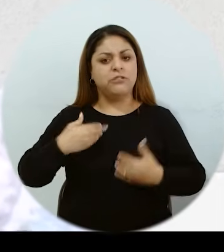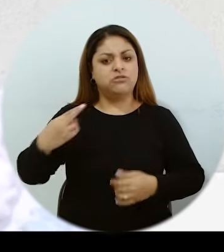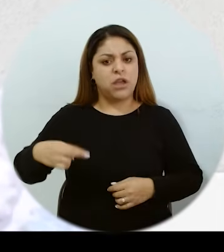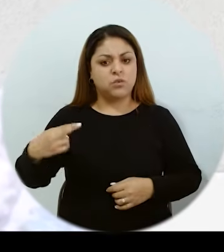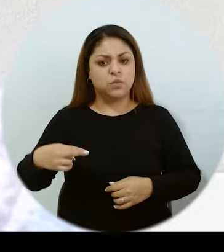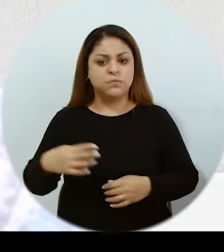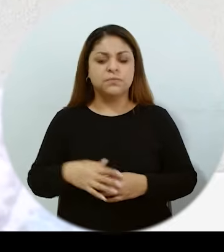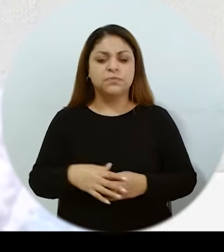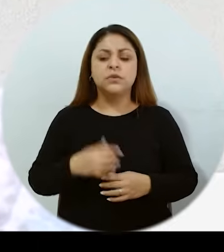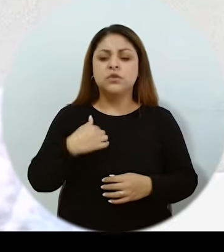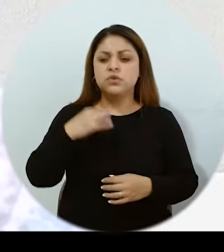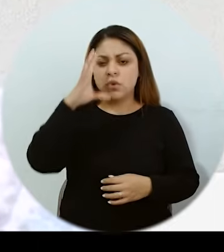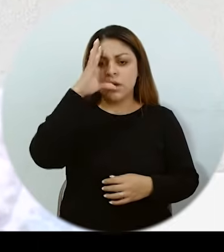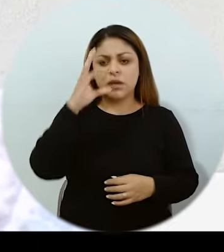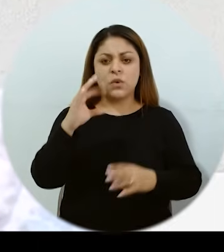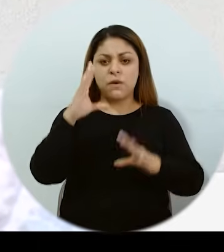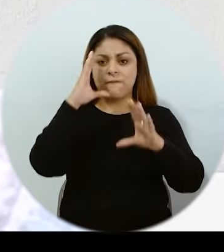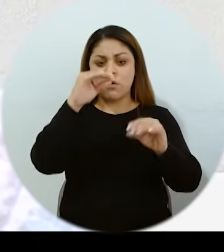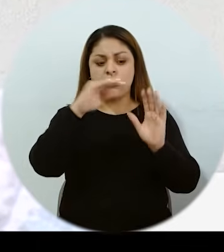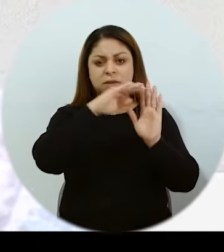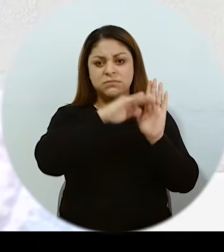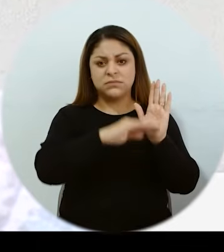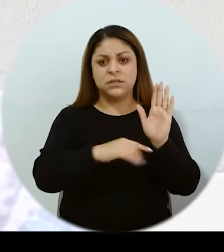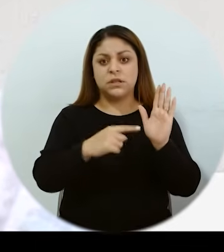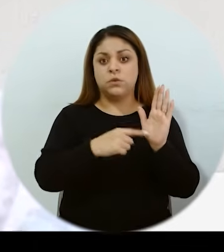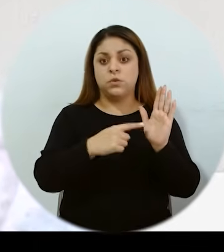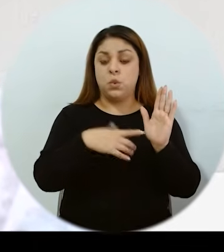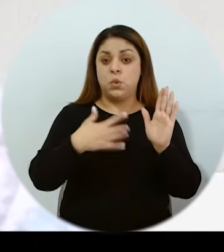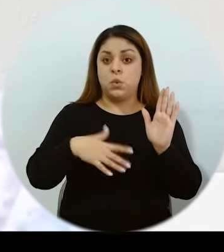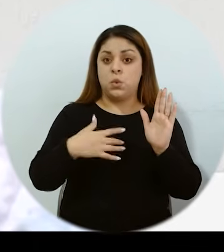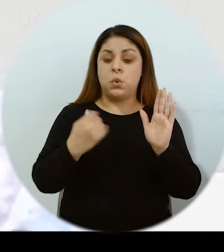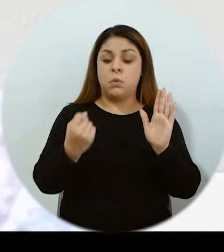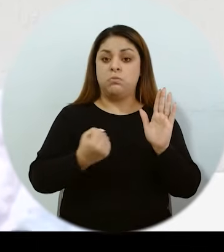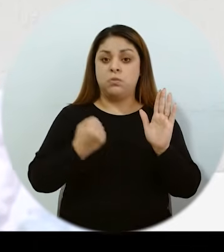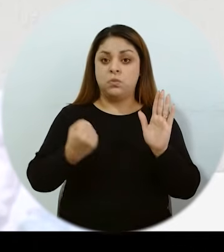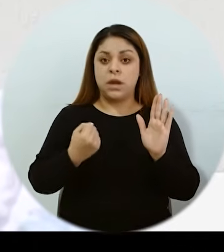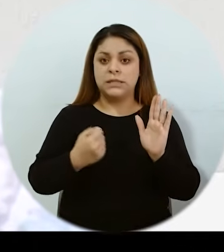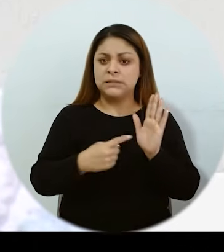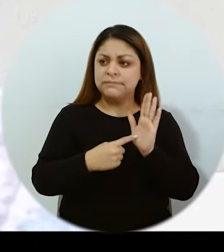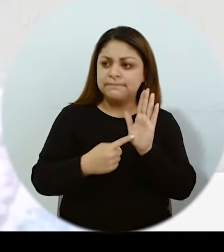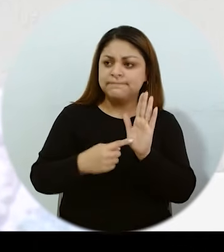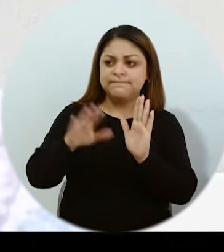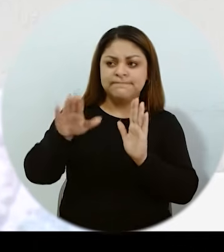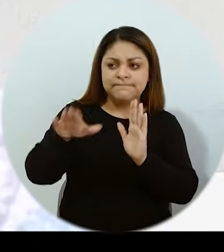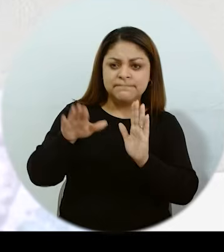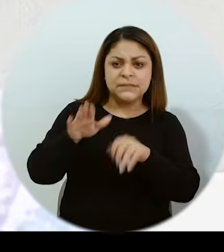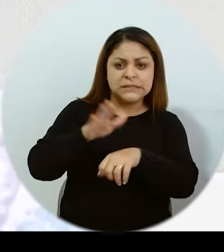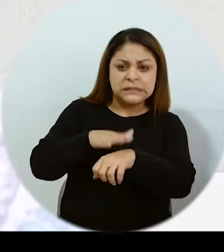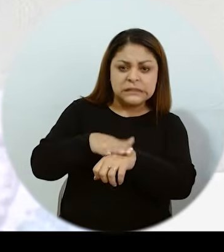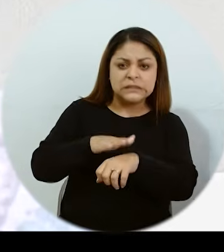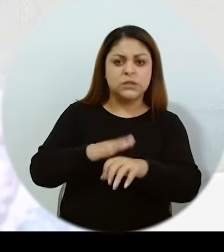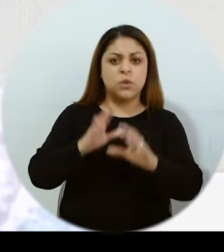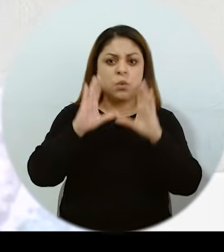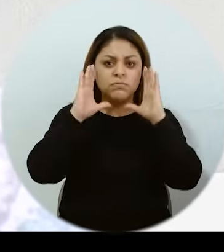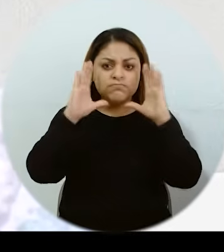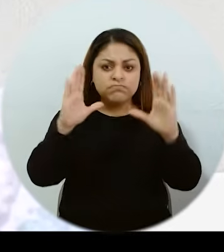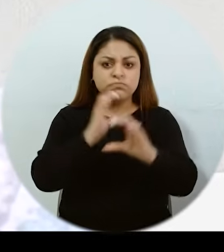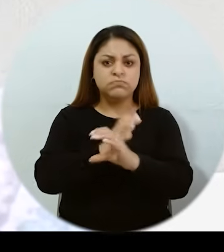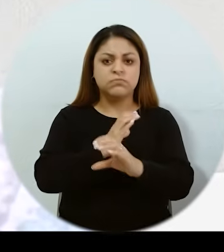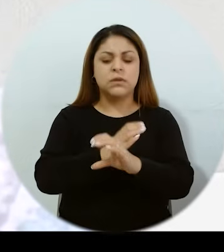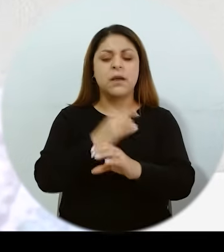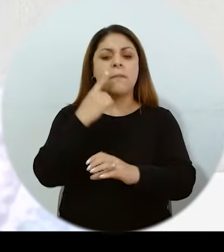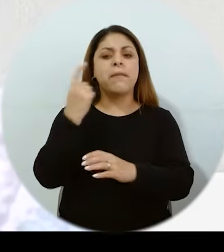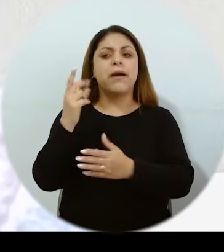Y creo que el informe es muy agudo en hacer esas alertas para que desde